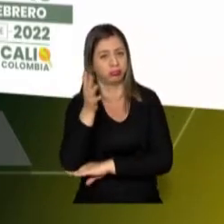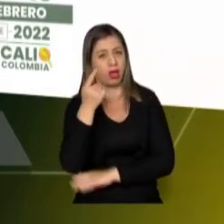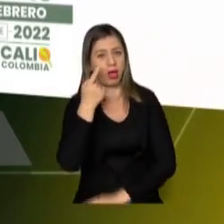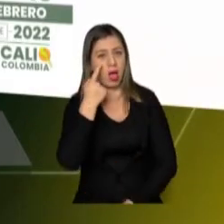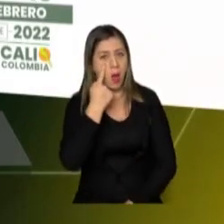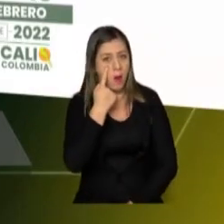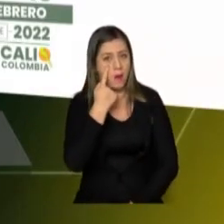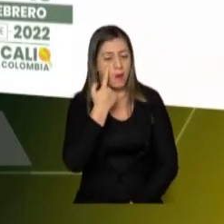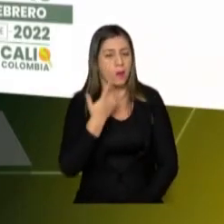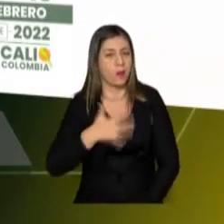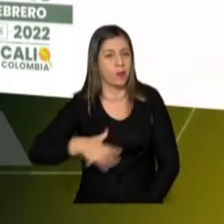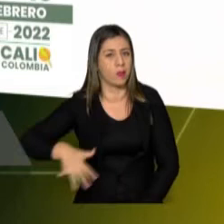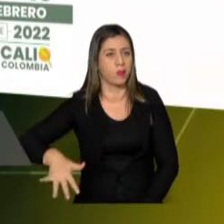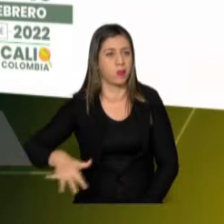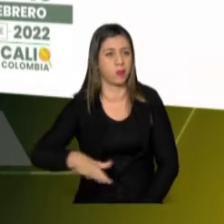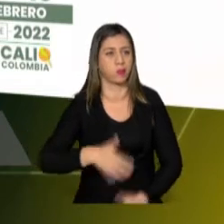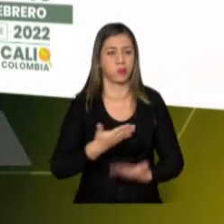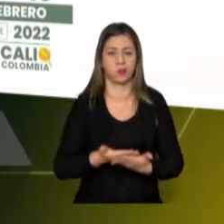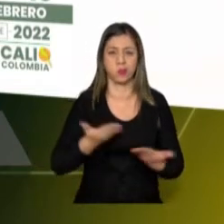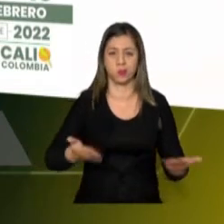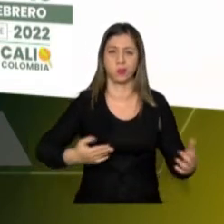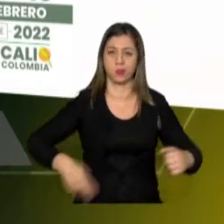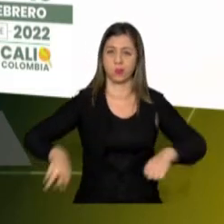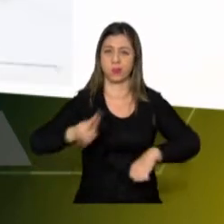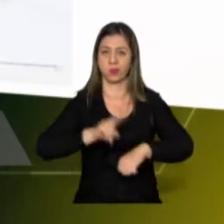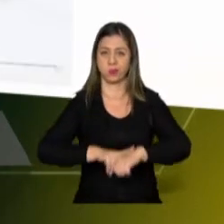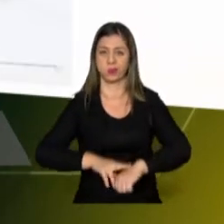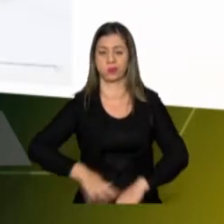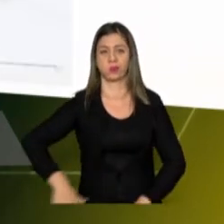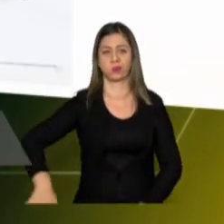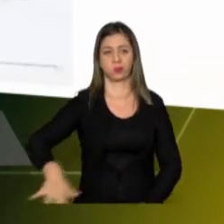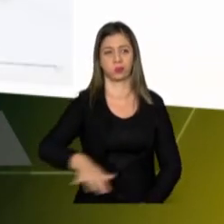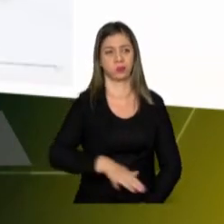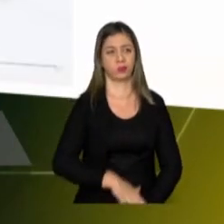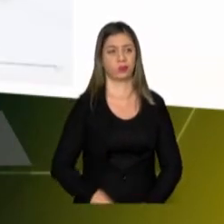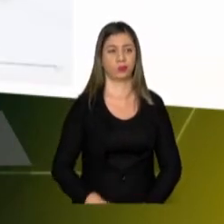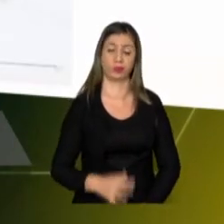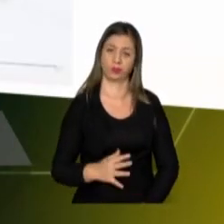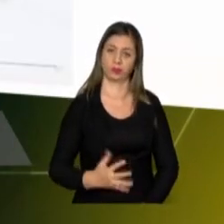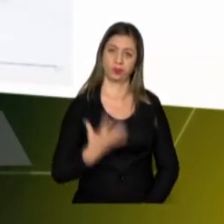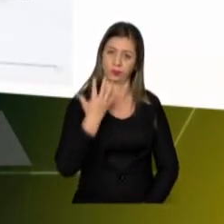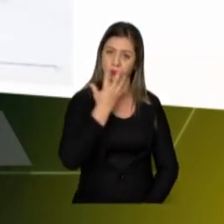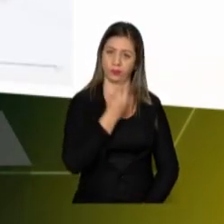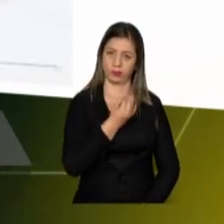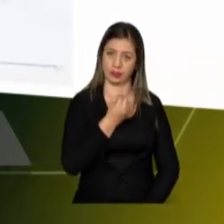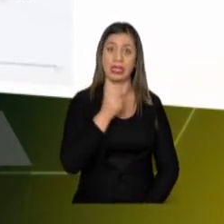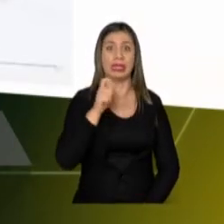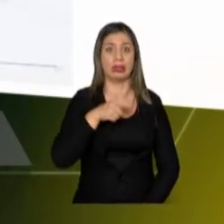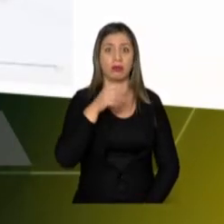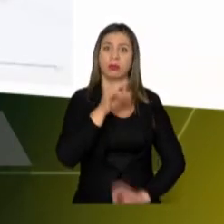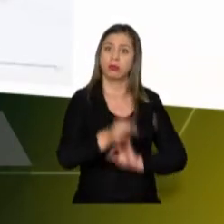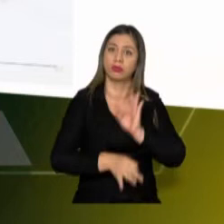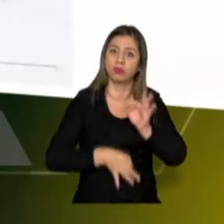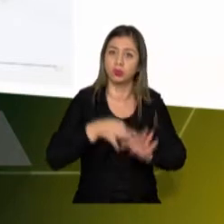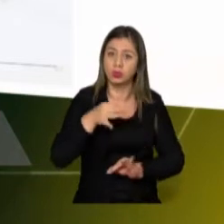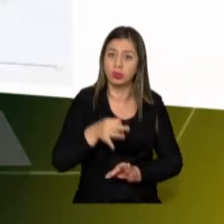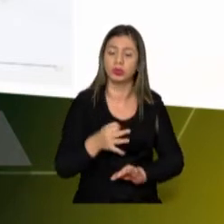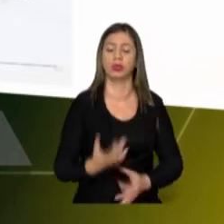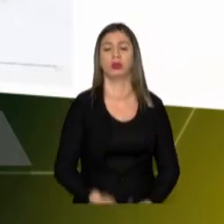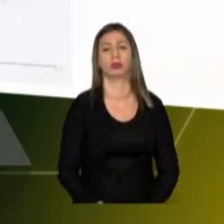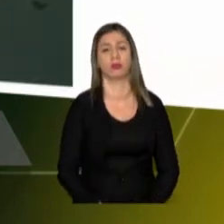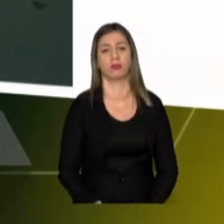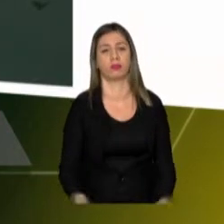bien. Los recursos, la naturaleza es algo finito, ¿verdad? Entonces hay que cuidarlo, ¿verdad? Y hay que